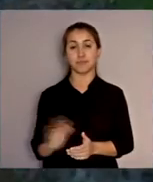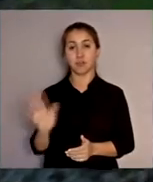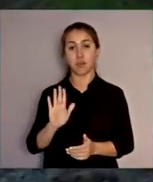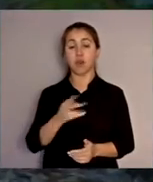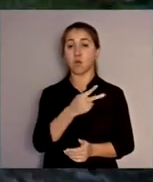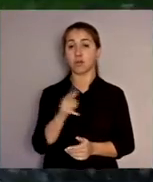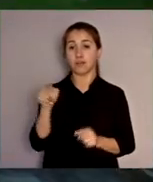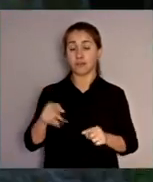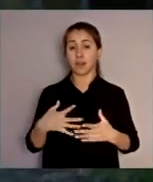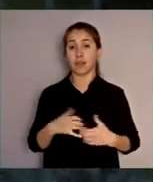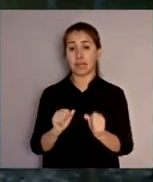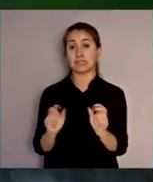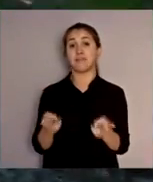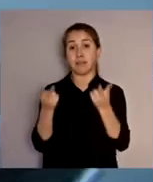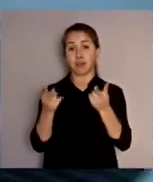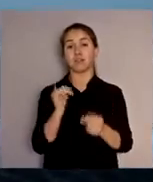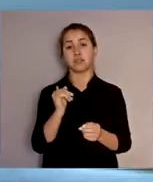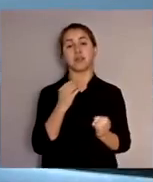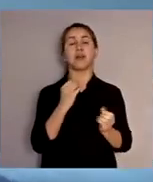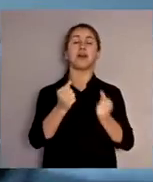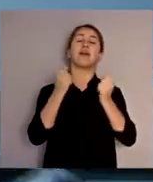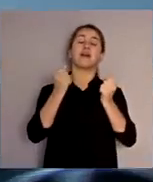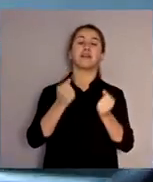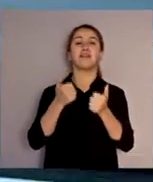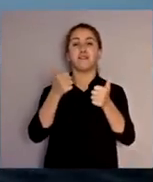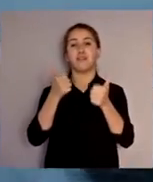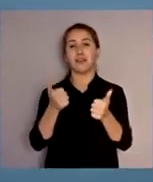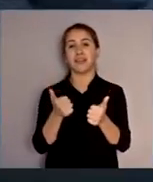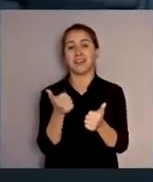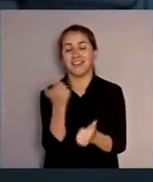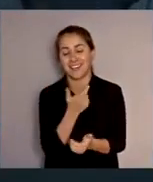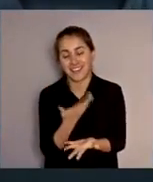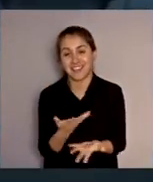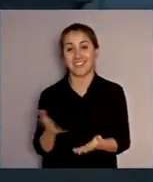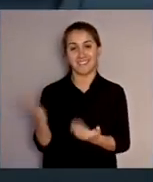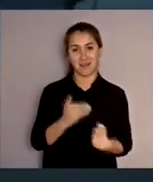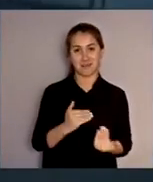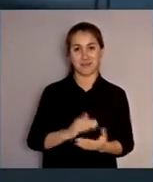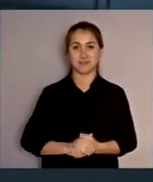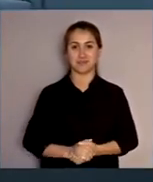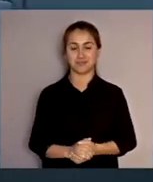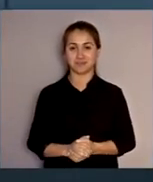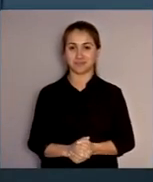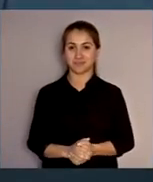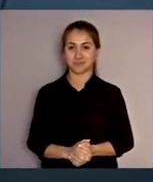Hola, ¿usted viene a rescatarnos? Sí. ¡Ay, qué bueno! ¡Vamos!